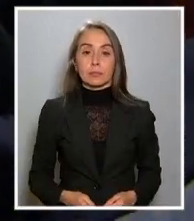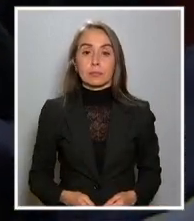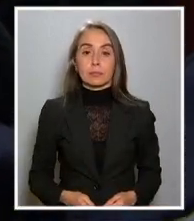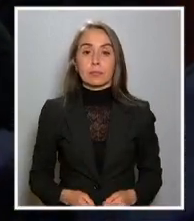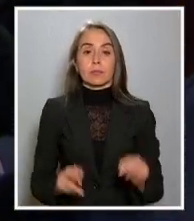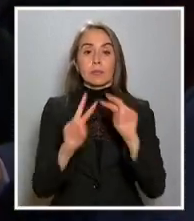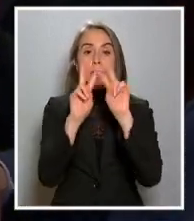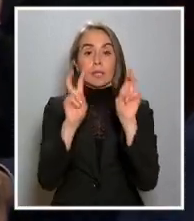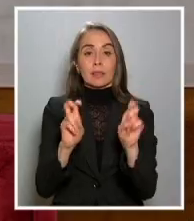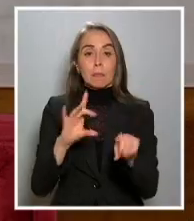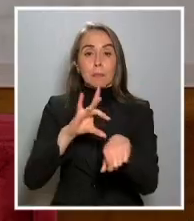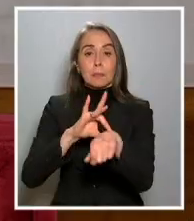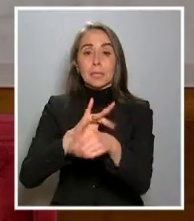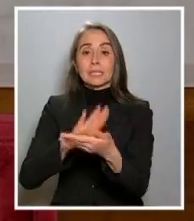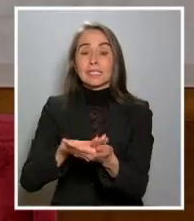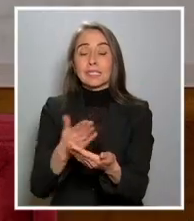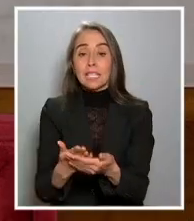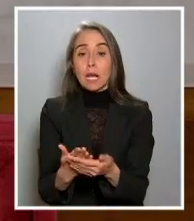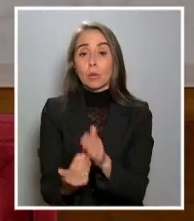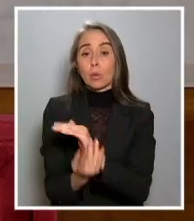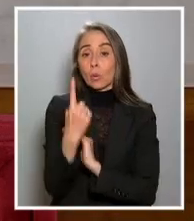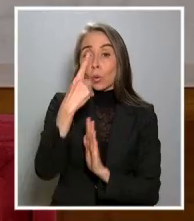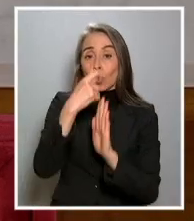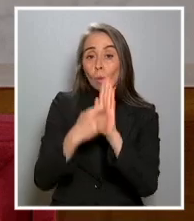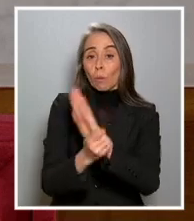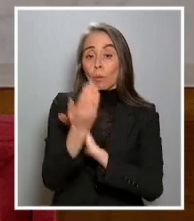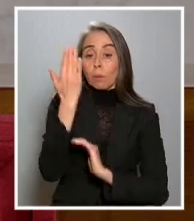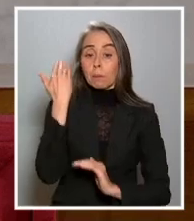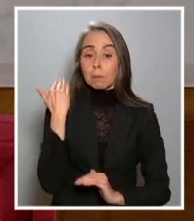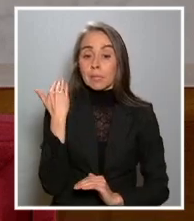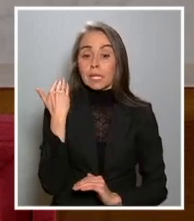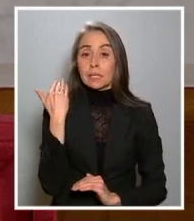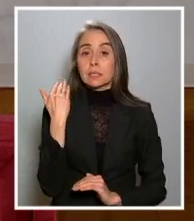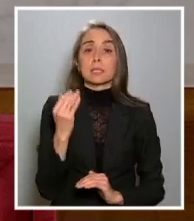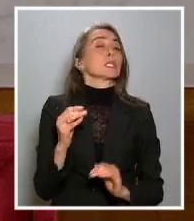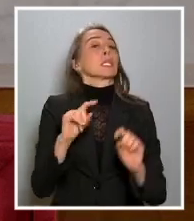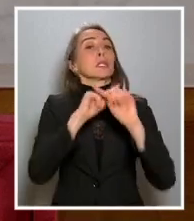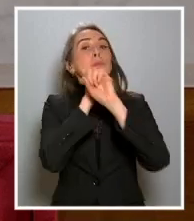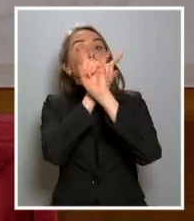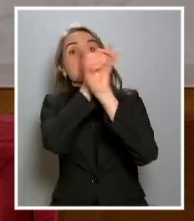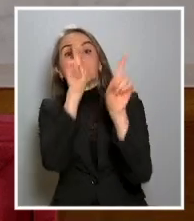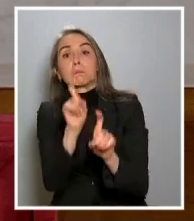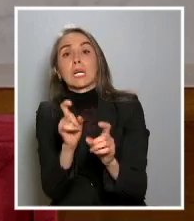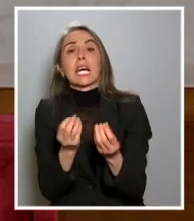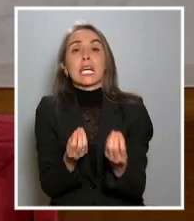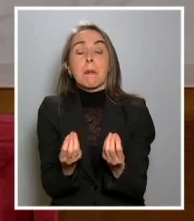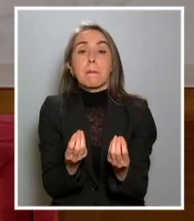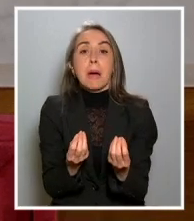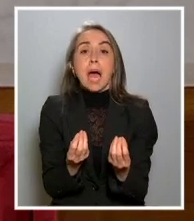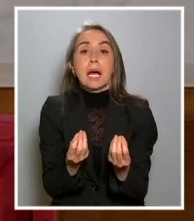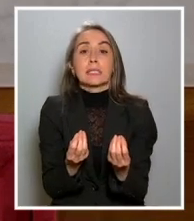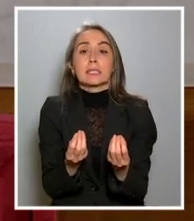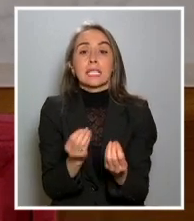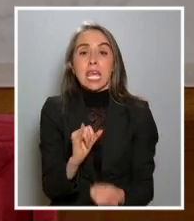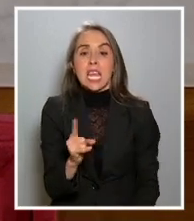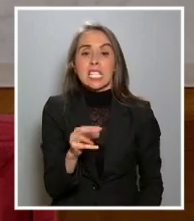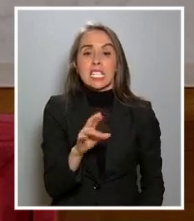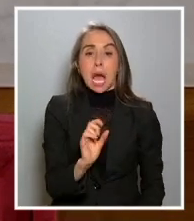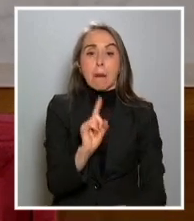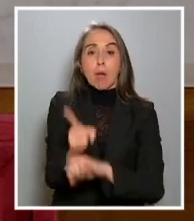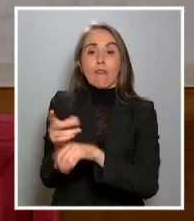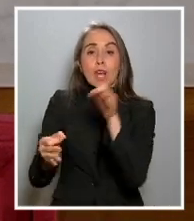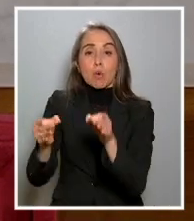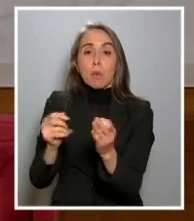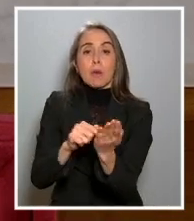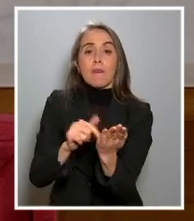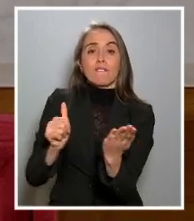En materia de salud, hace solo un mes había gran incertidumbre sobre lo que ocurría ante la obligación de las ISAPRES de cumplir el